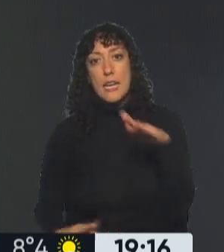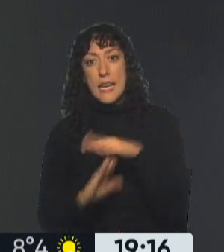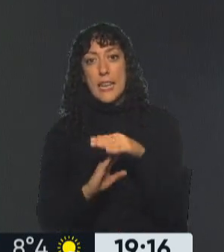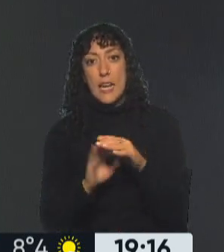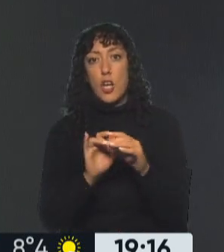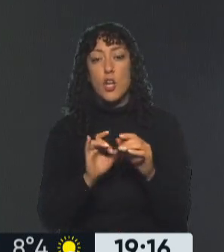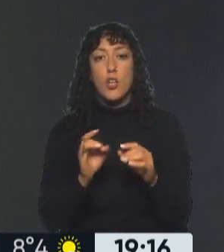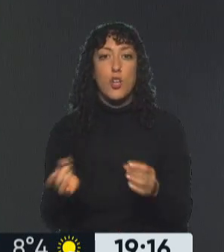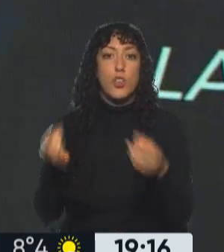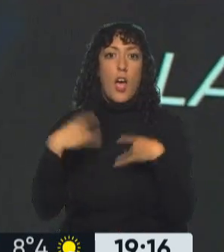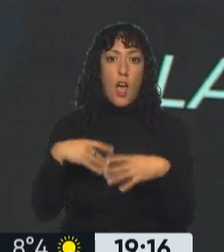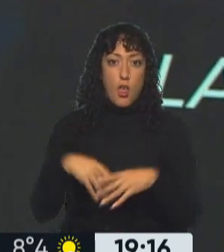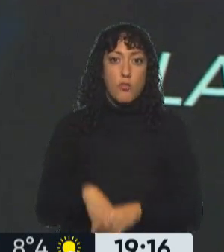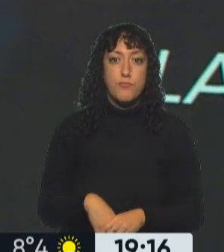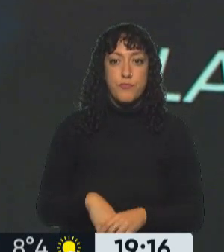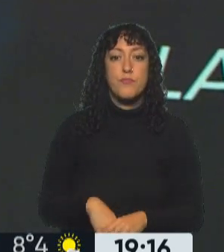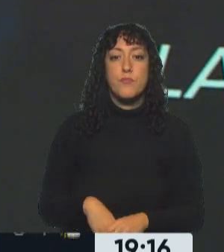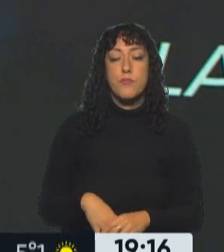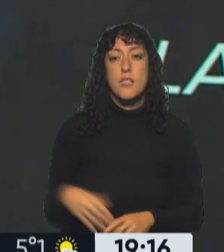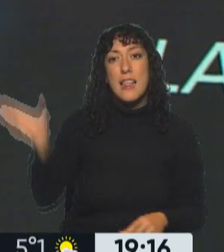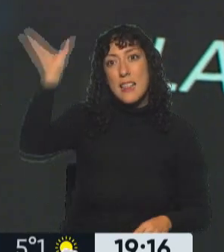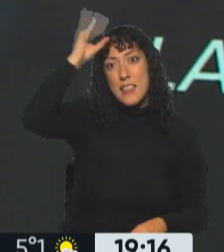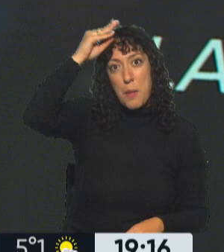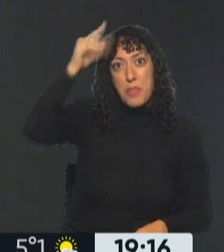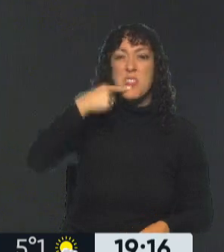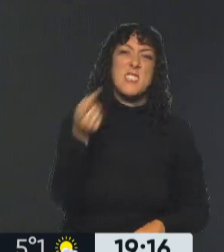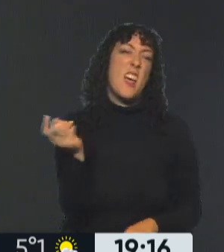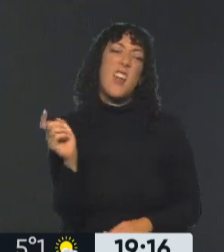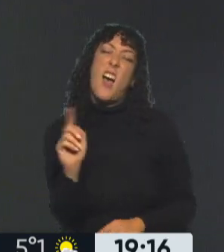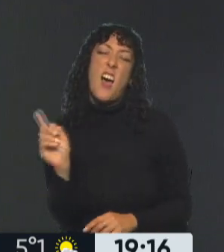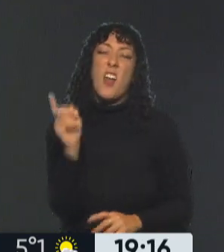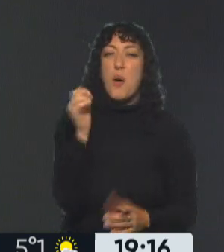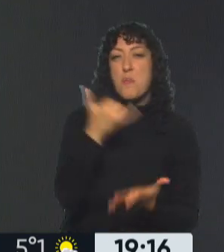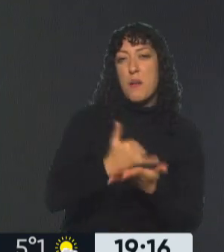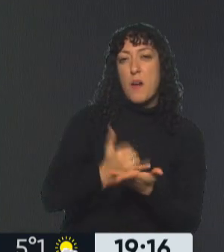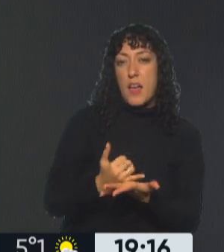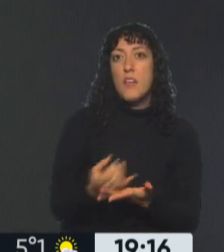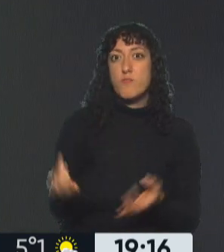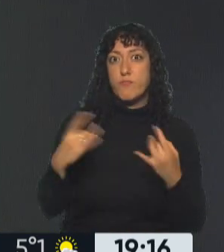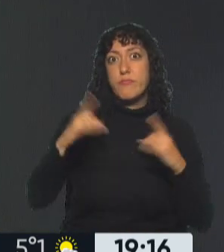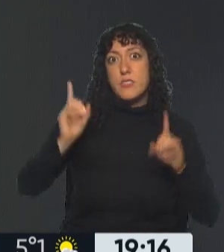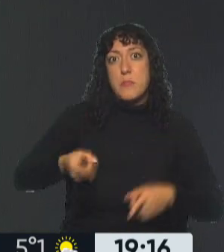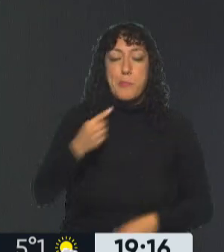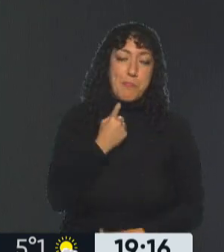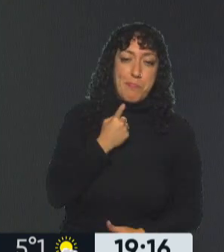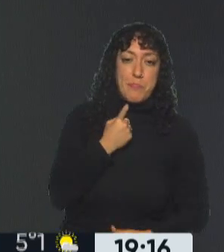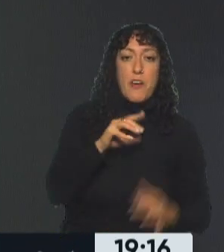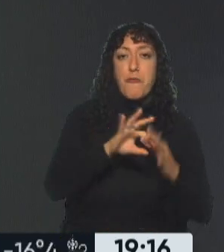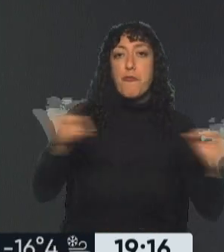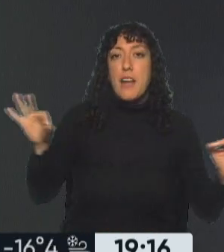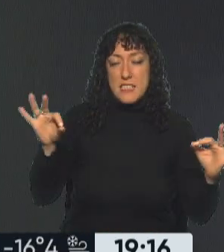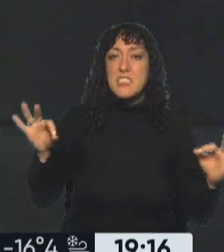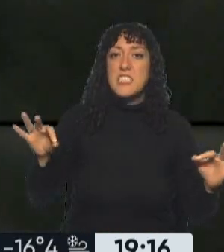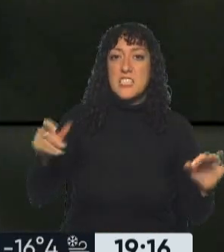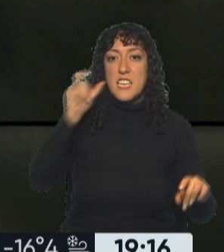también negaba toda la situación. Estamos hablando de Donald Trump. Y si te parece también, Diana, recordamos algunas de las frases que nos dejó